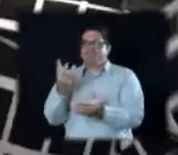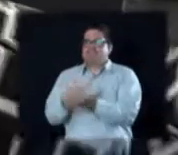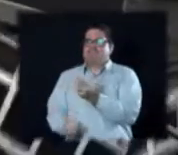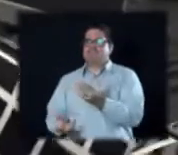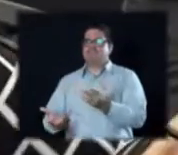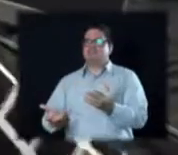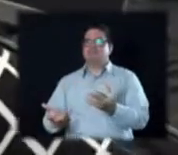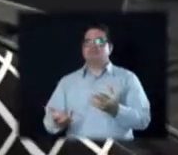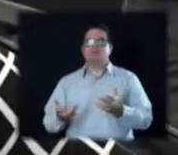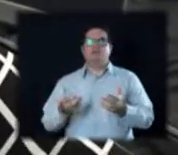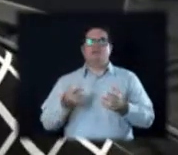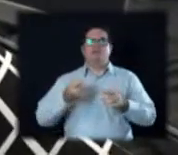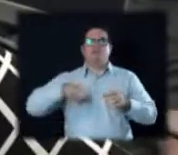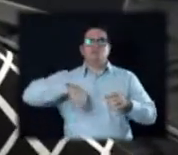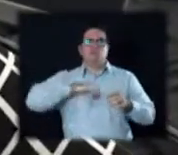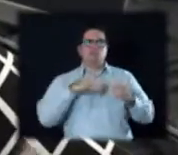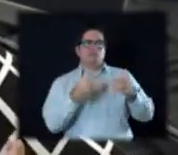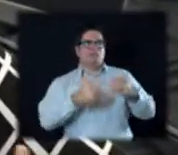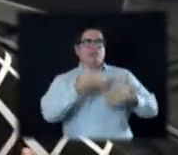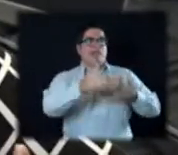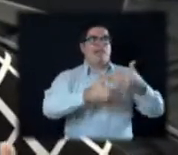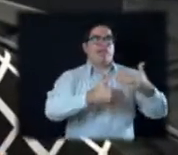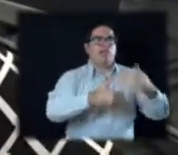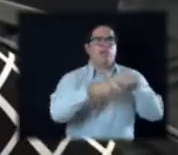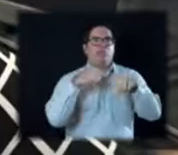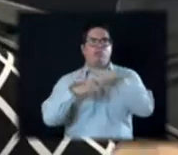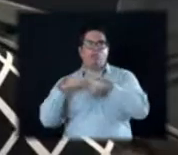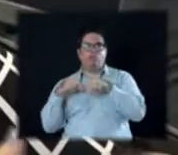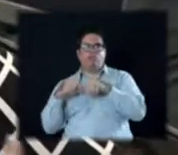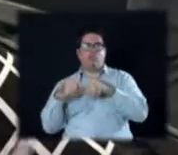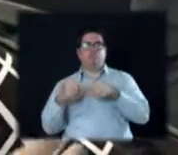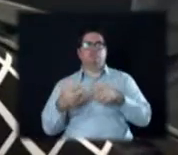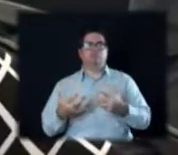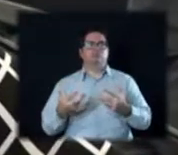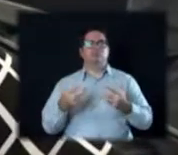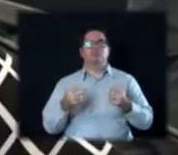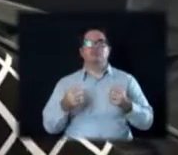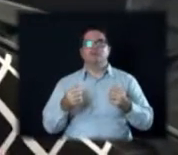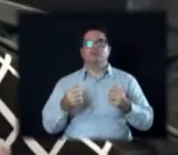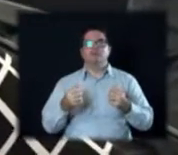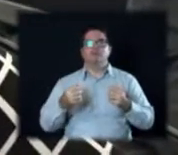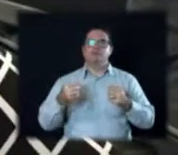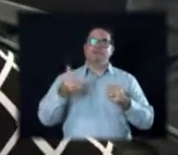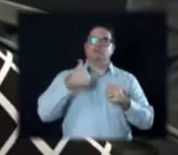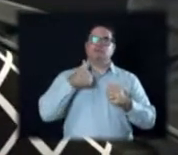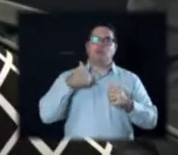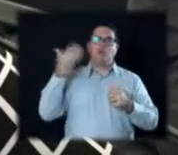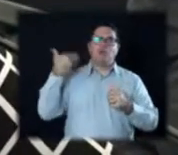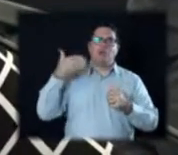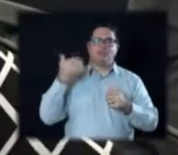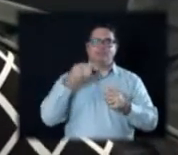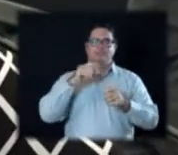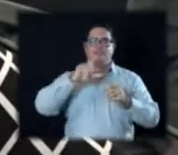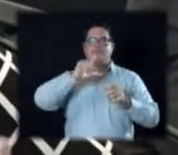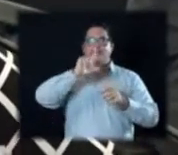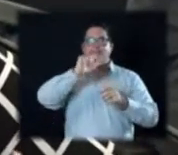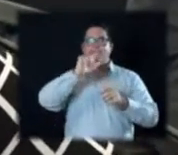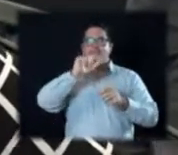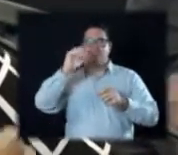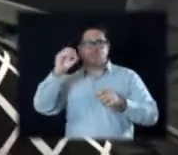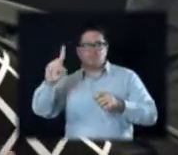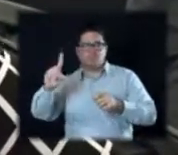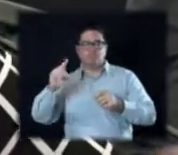a donde comenzamos. Pero es algo que no es nuevo. Yo era directora de presupuesto en el